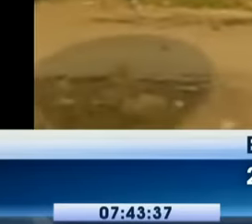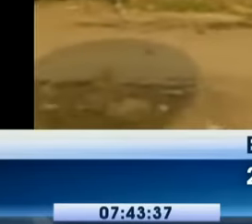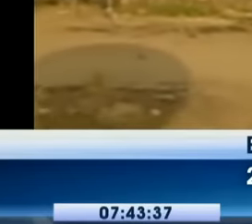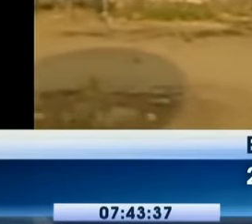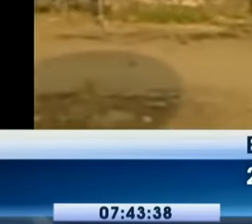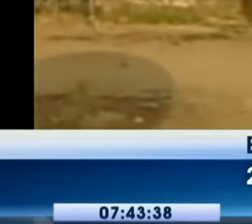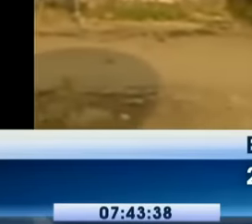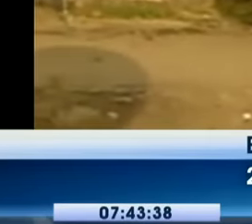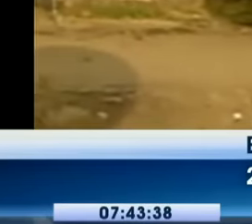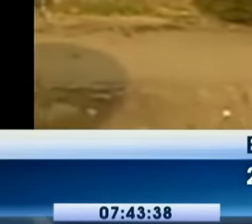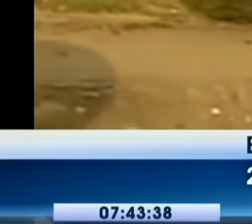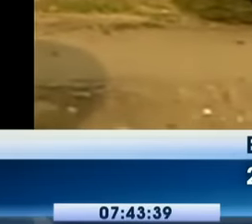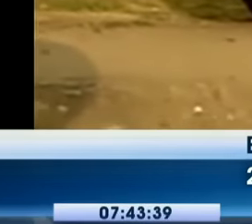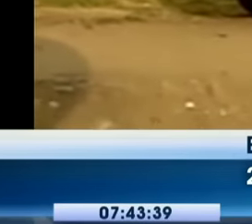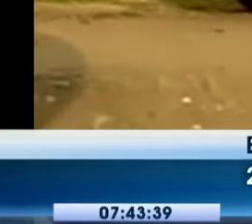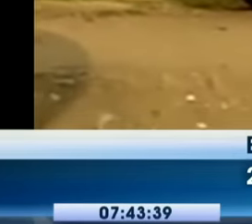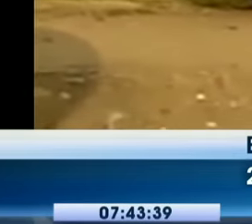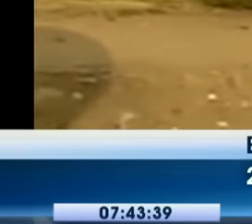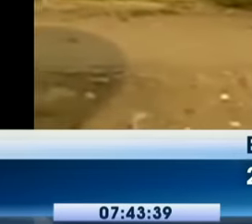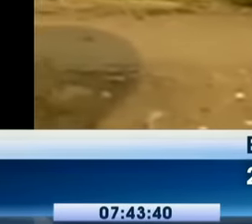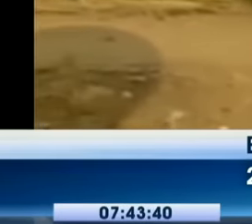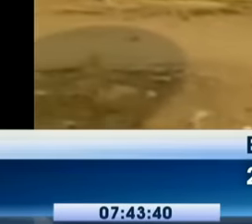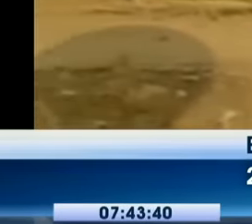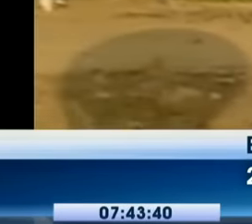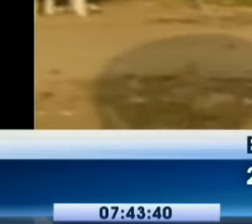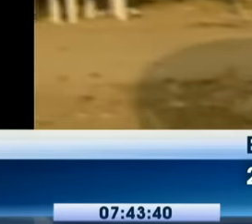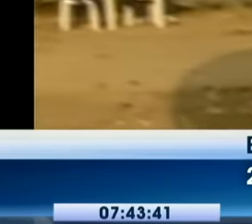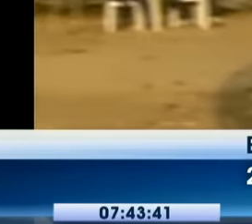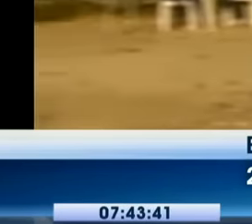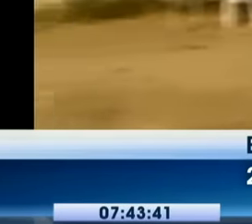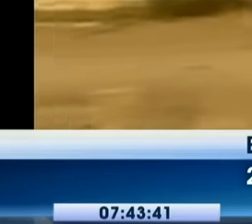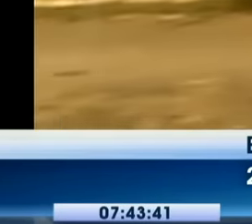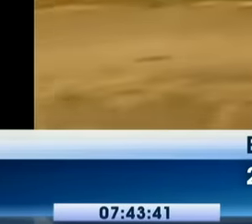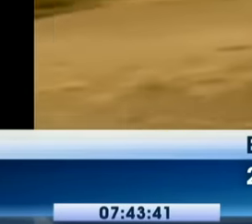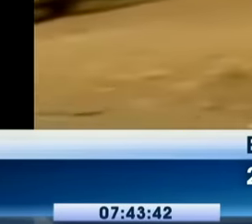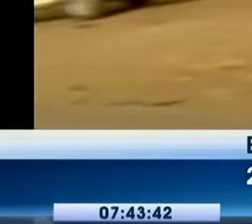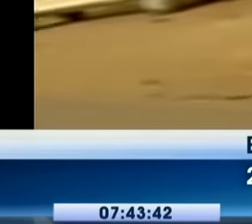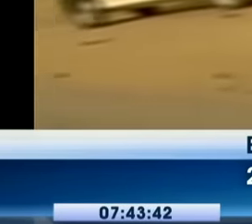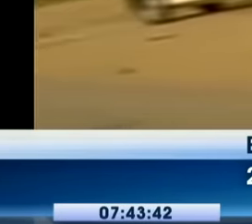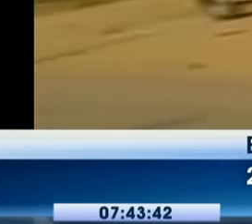hoy se pueda realizar ya el velatorio,